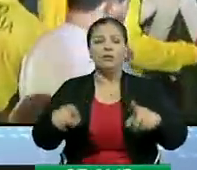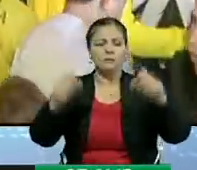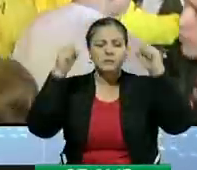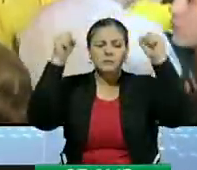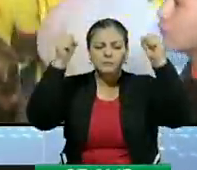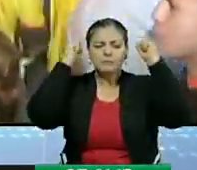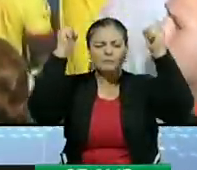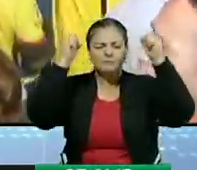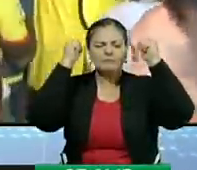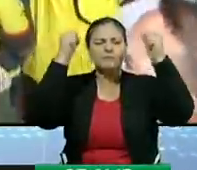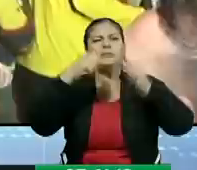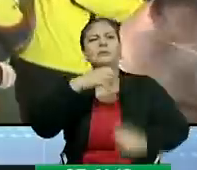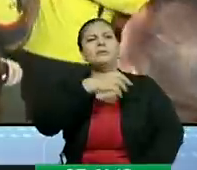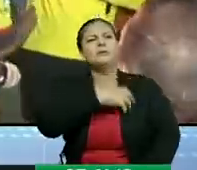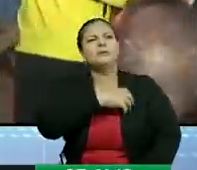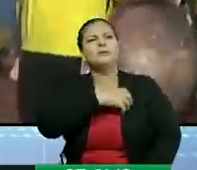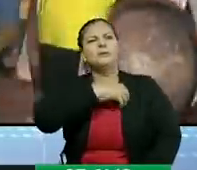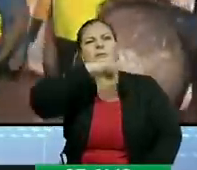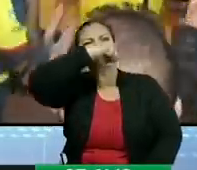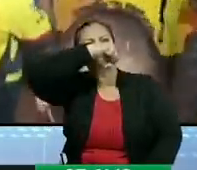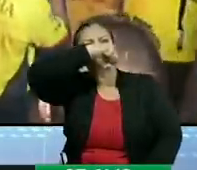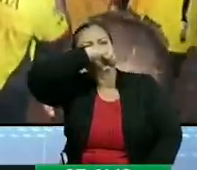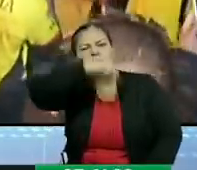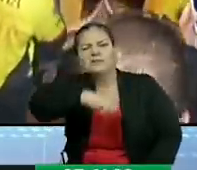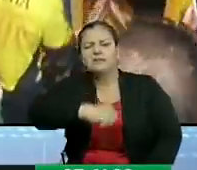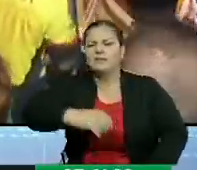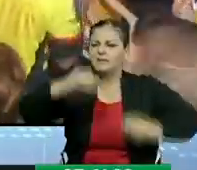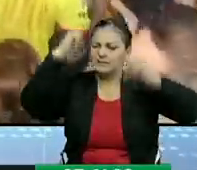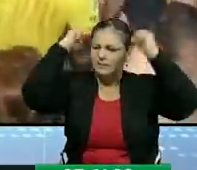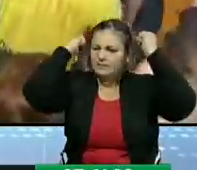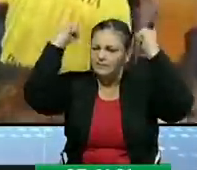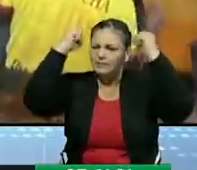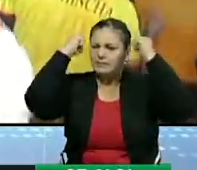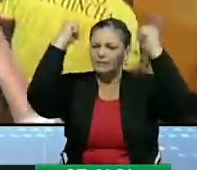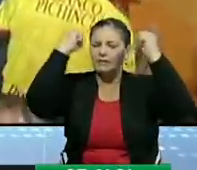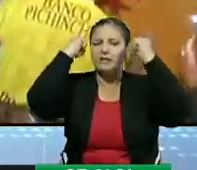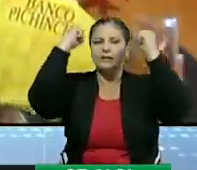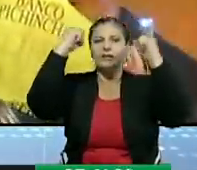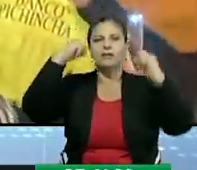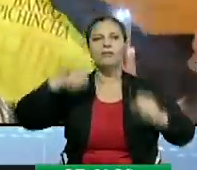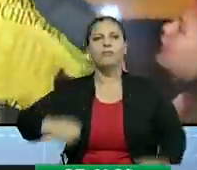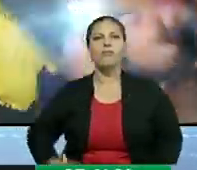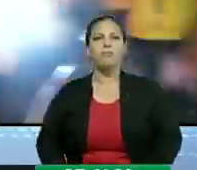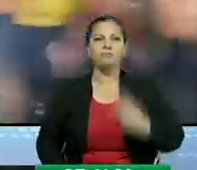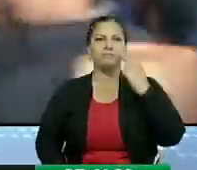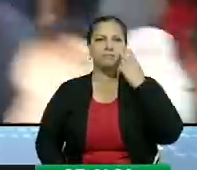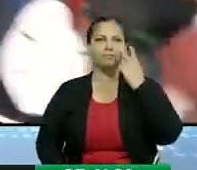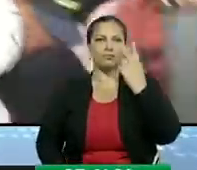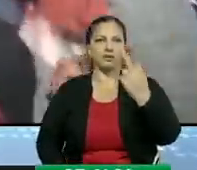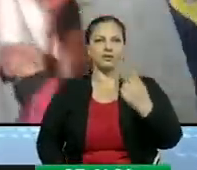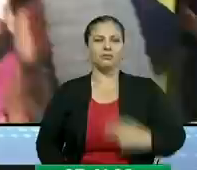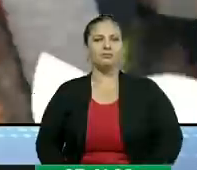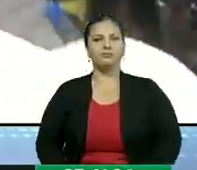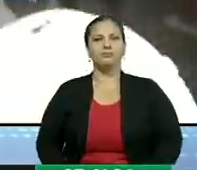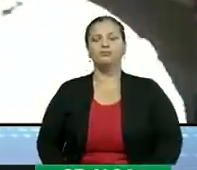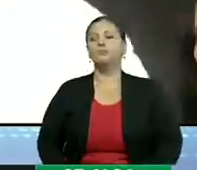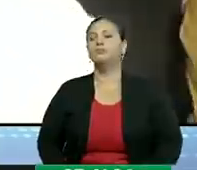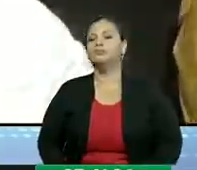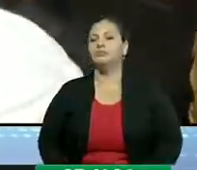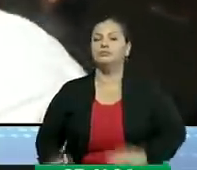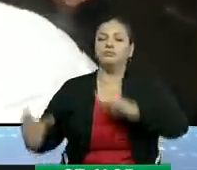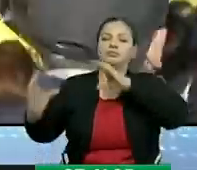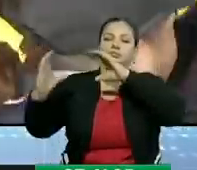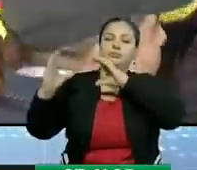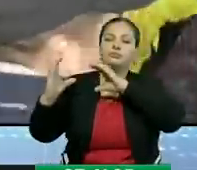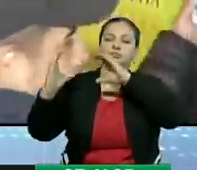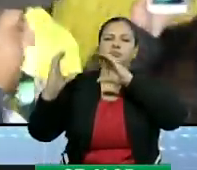su equipo, ¿no? Muy apegados, la piel, el corazón al Barcelona, y ahí vemos precisamente la llegada de los cuerpos del